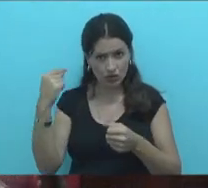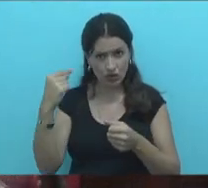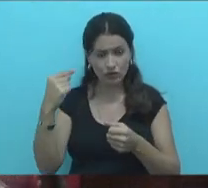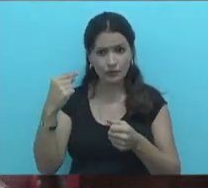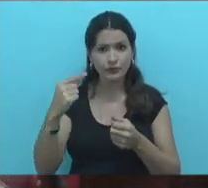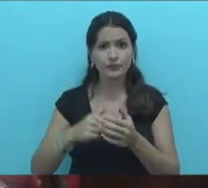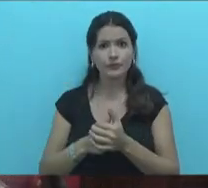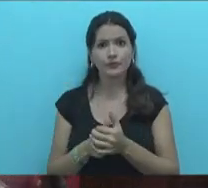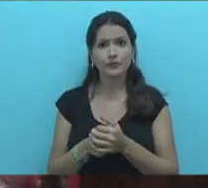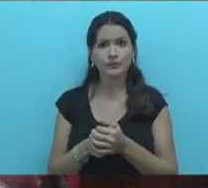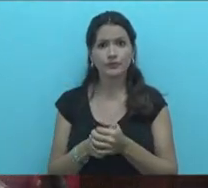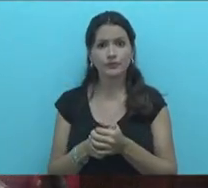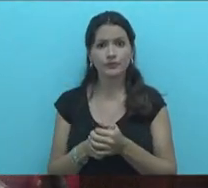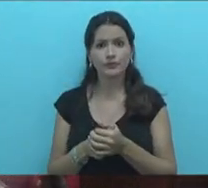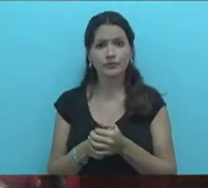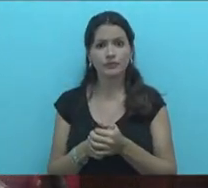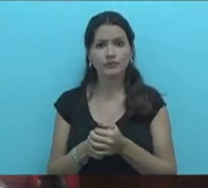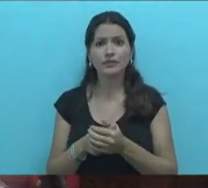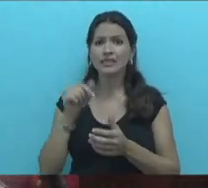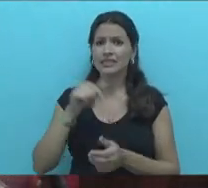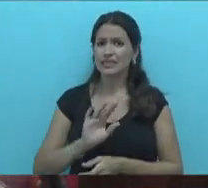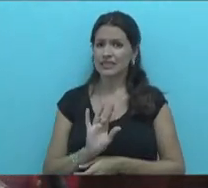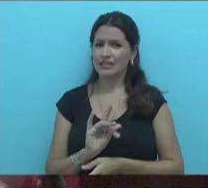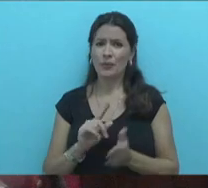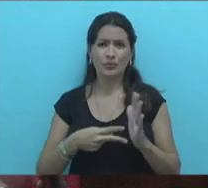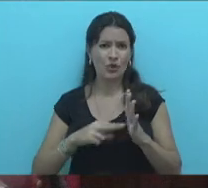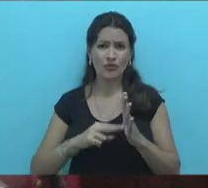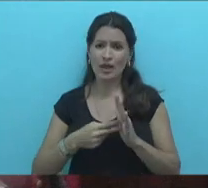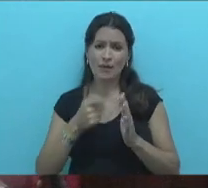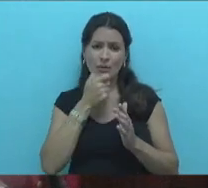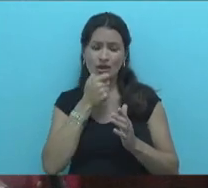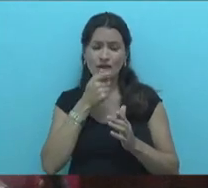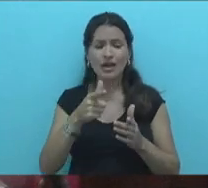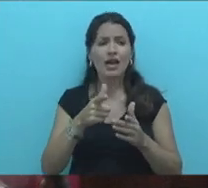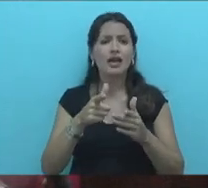encontramos con muchísimas dificultades en el Hospital Alasia